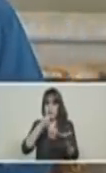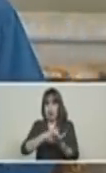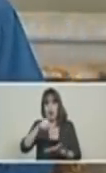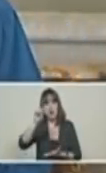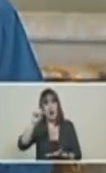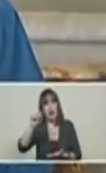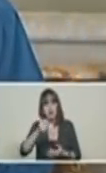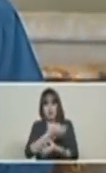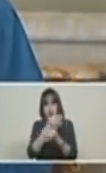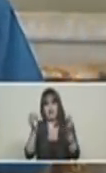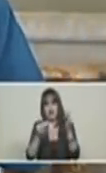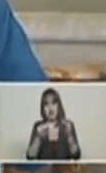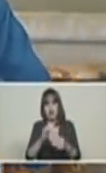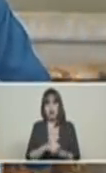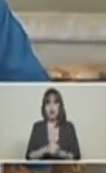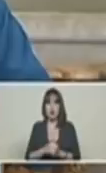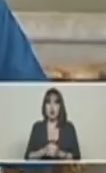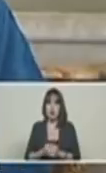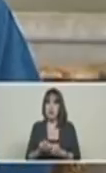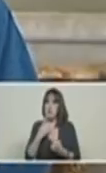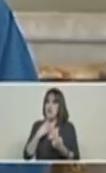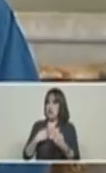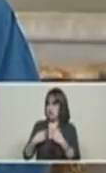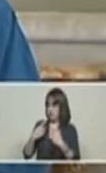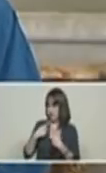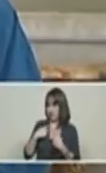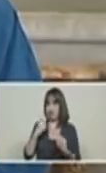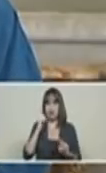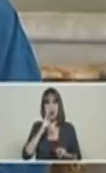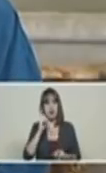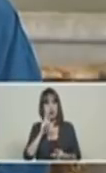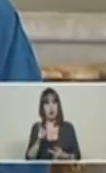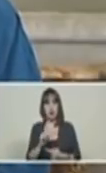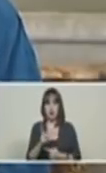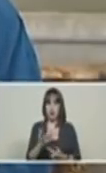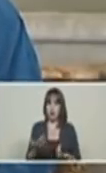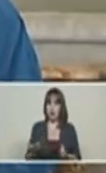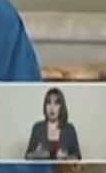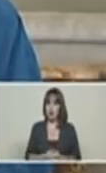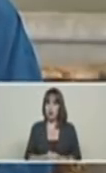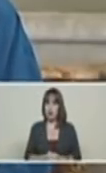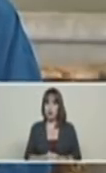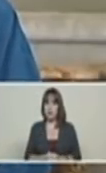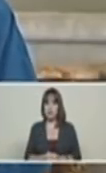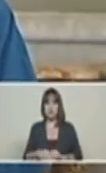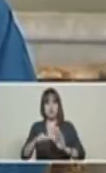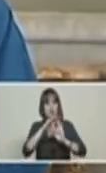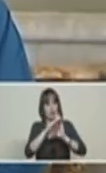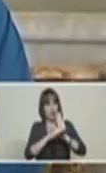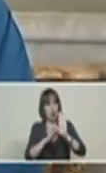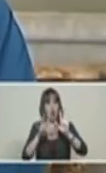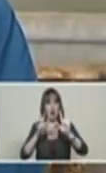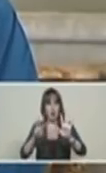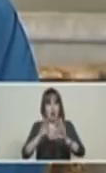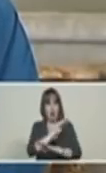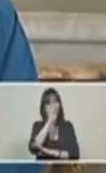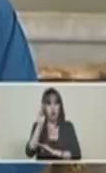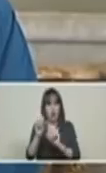calidad. ¿Me van a venir a echar cuentos a mí? Así que la novena línea, el sistema de